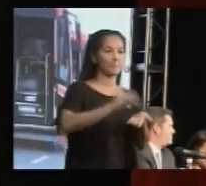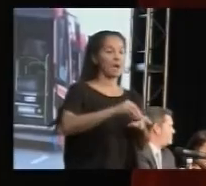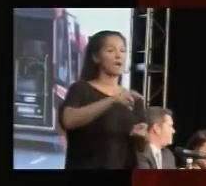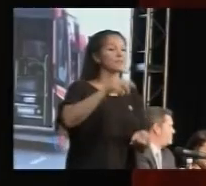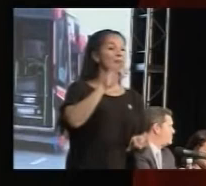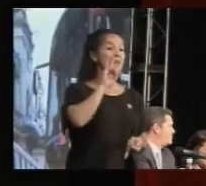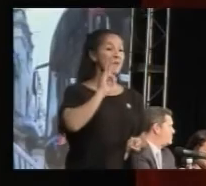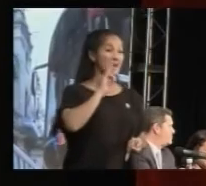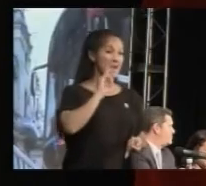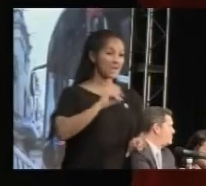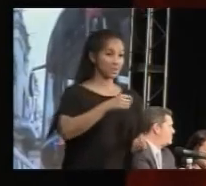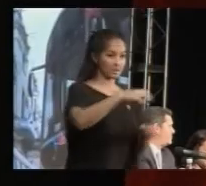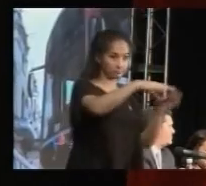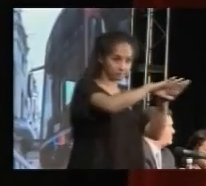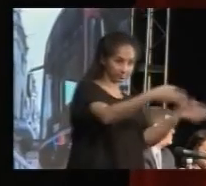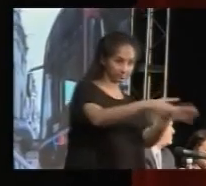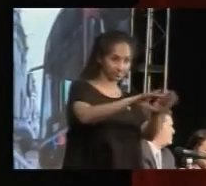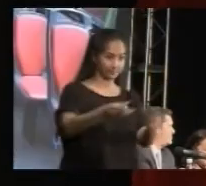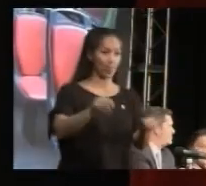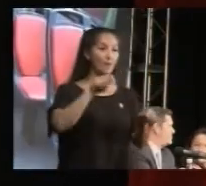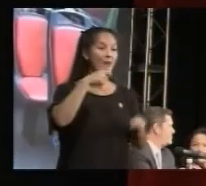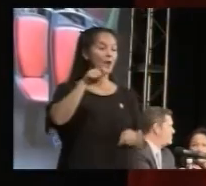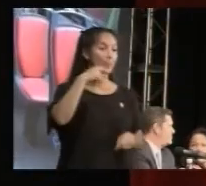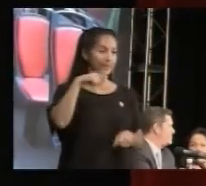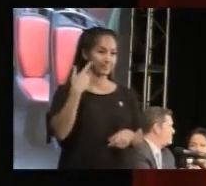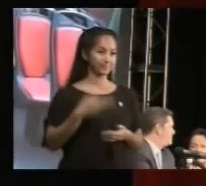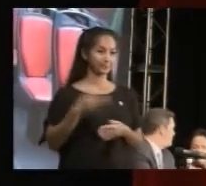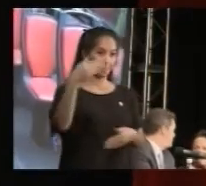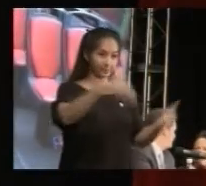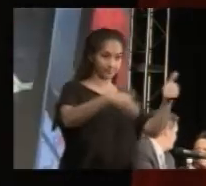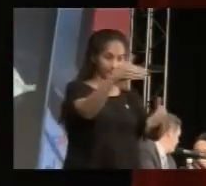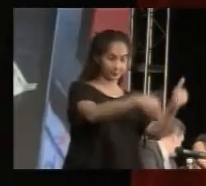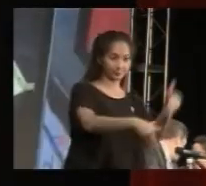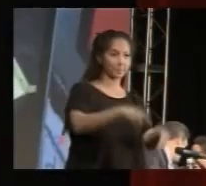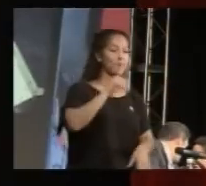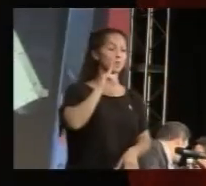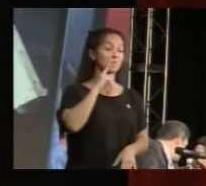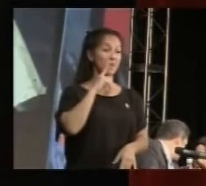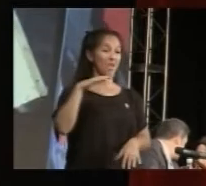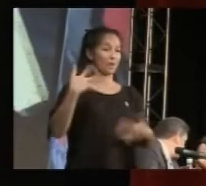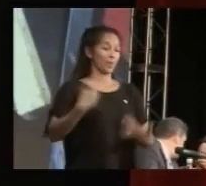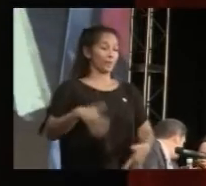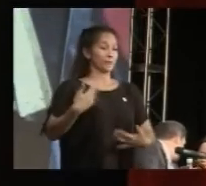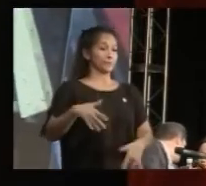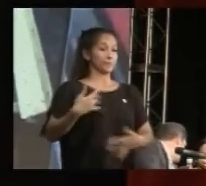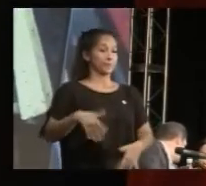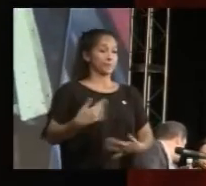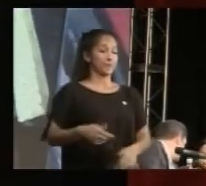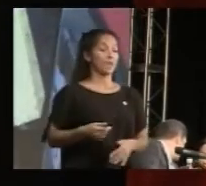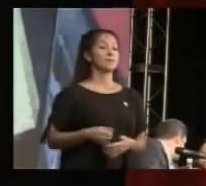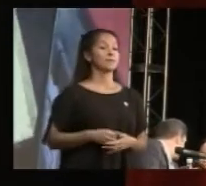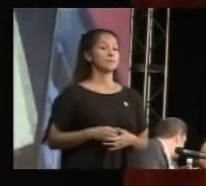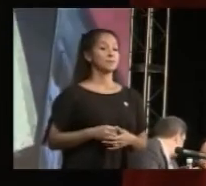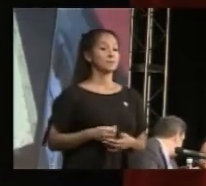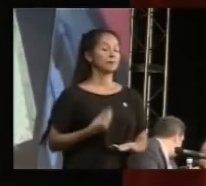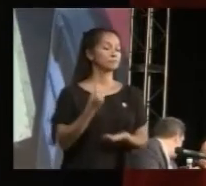leches y merenderos. La asistencia directa del municipio ante casos de urgencia o extrema necesidad está